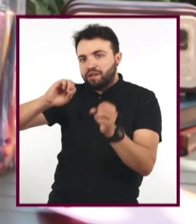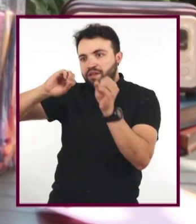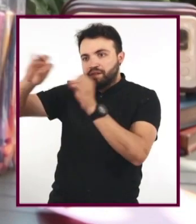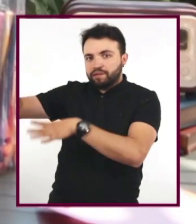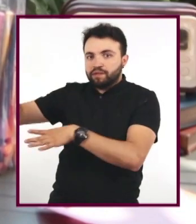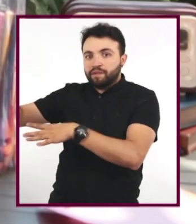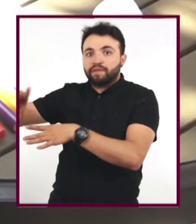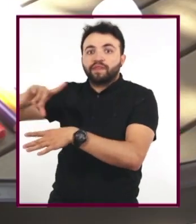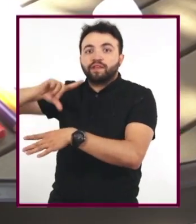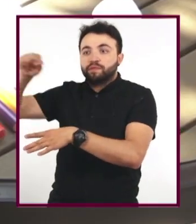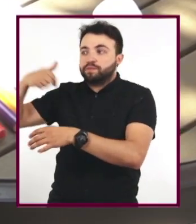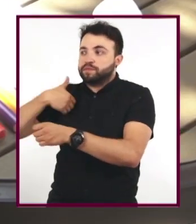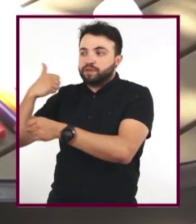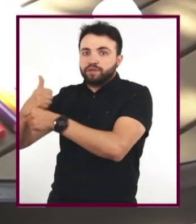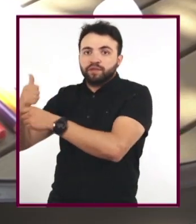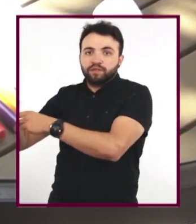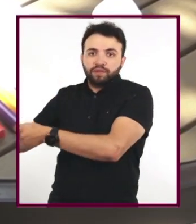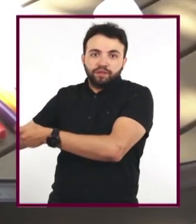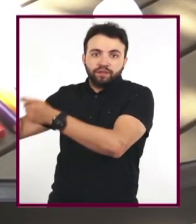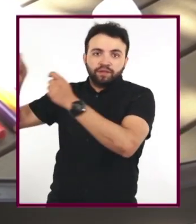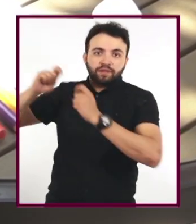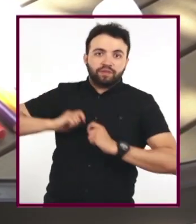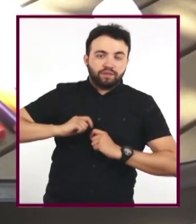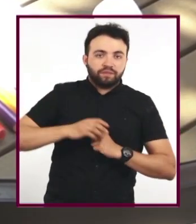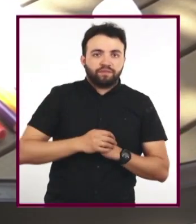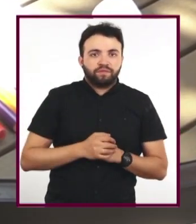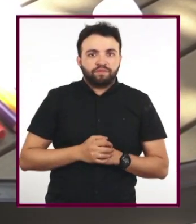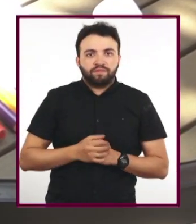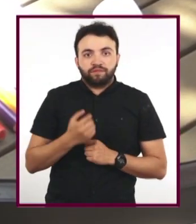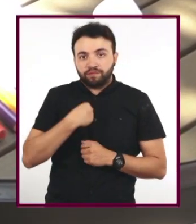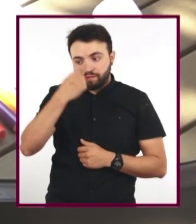Lo rescatamos. Reciclar es un arte.